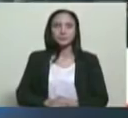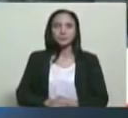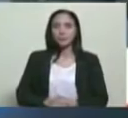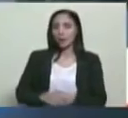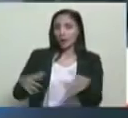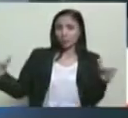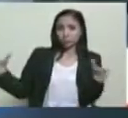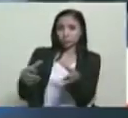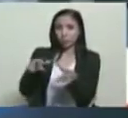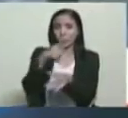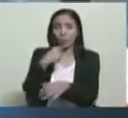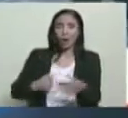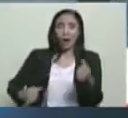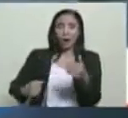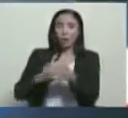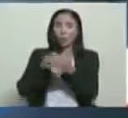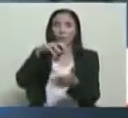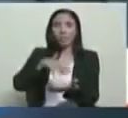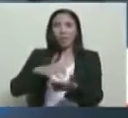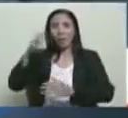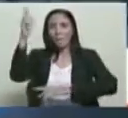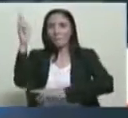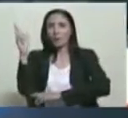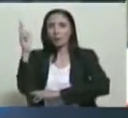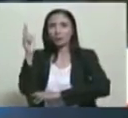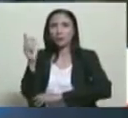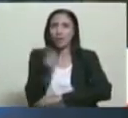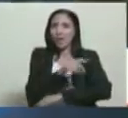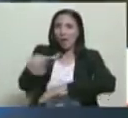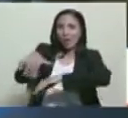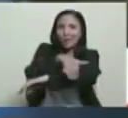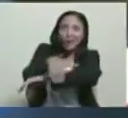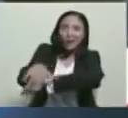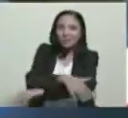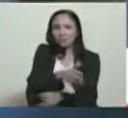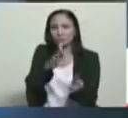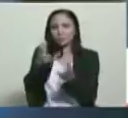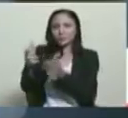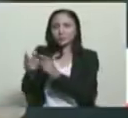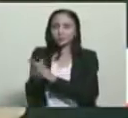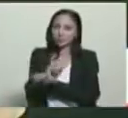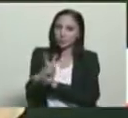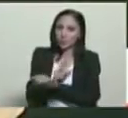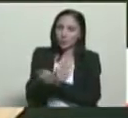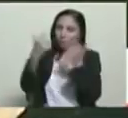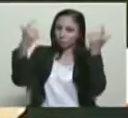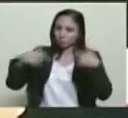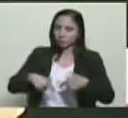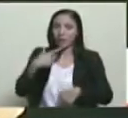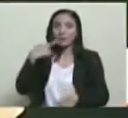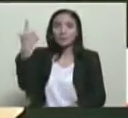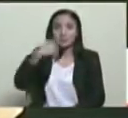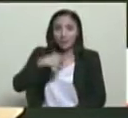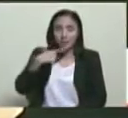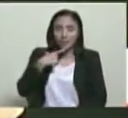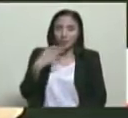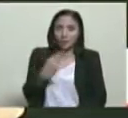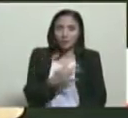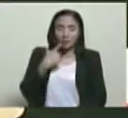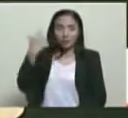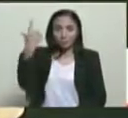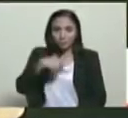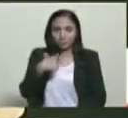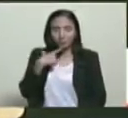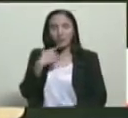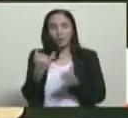golpistas que salen a poner ametralladoras en una avenida pública para matar gente, no. La Fuerza Armada es una poderosa